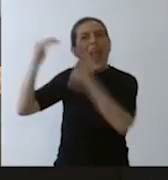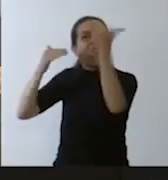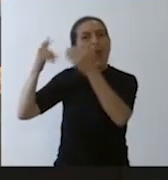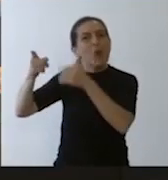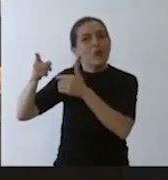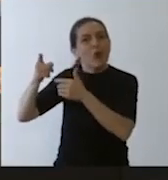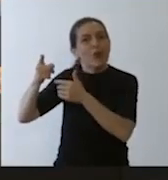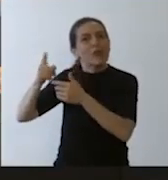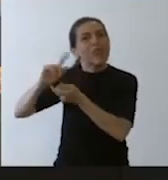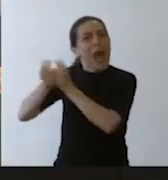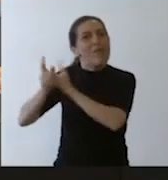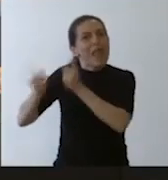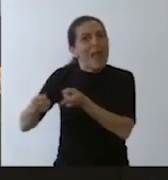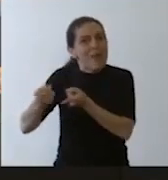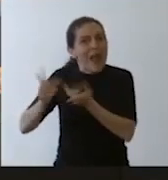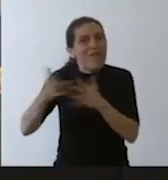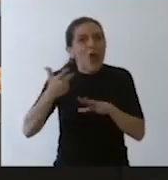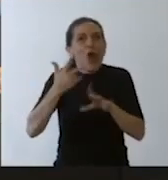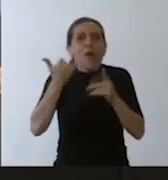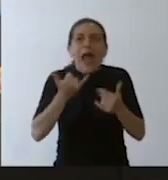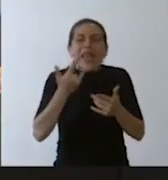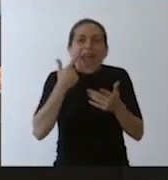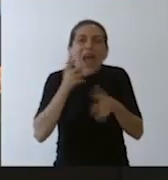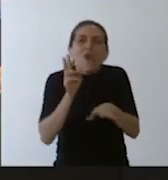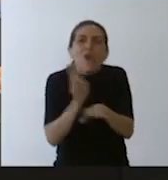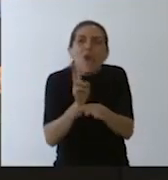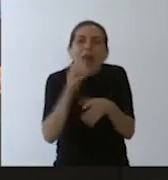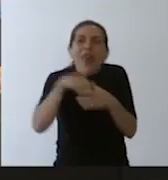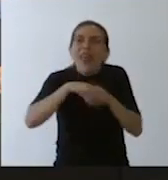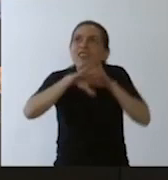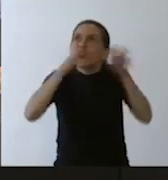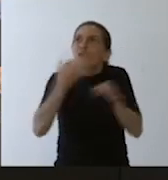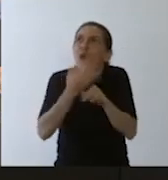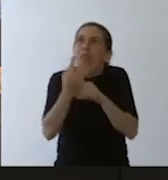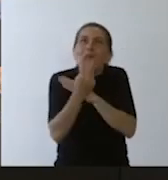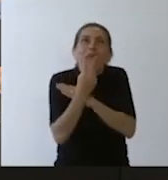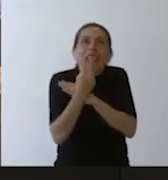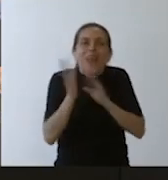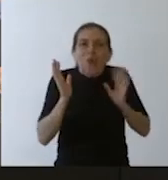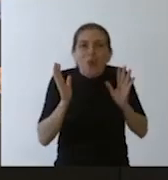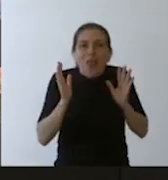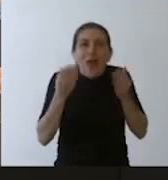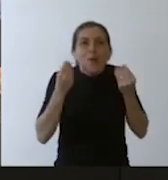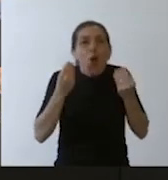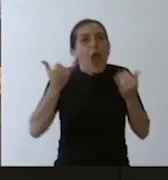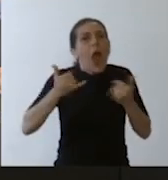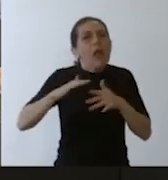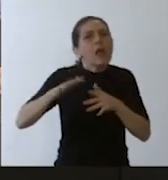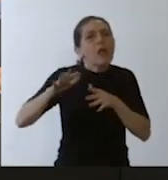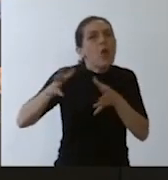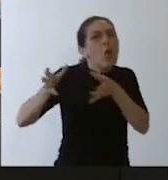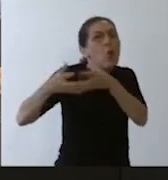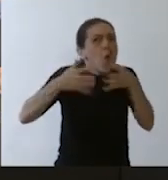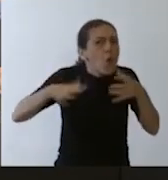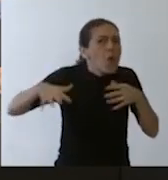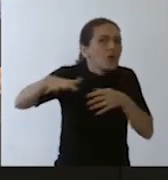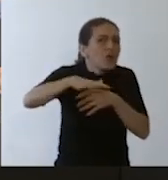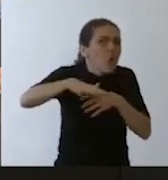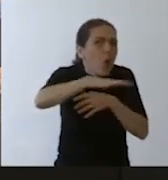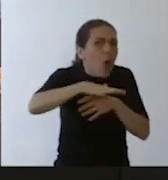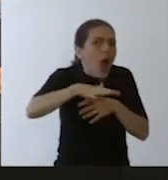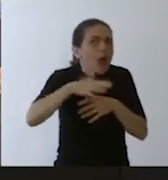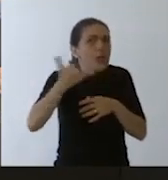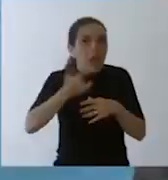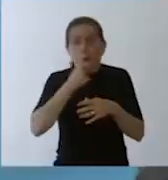es un lugar de contención, como muy bien dijo el ministro, porque hay muchas áreas vulnerables donde el tener a